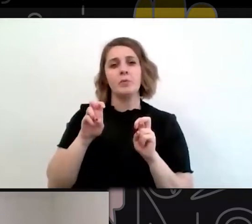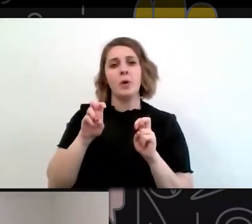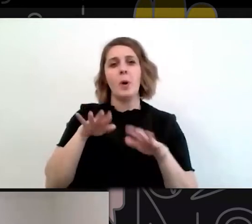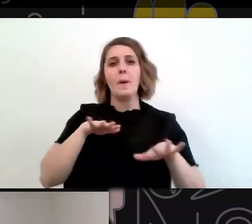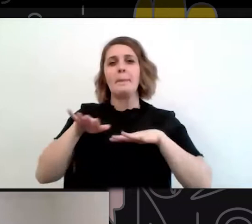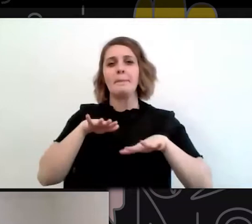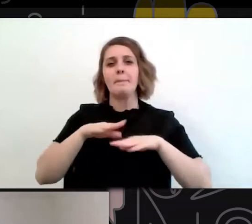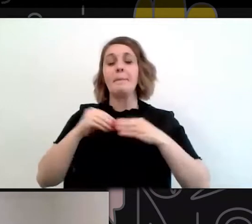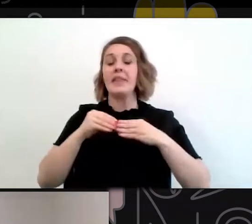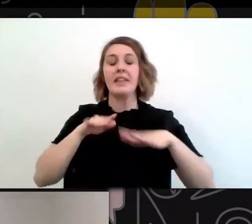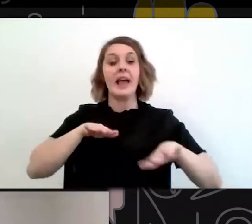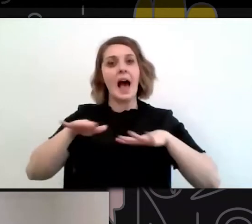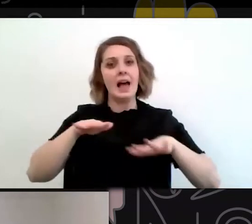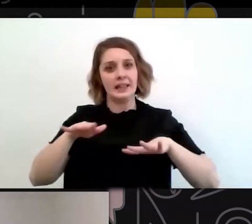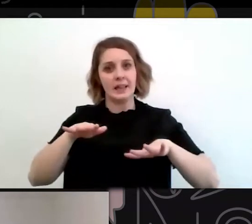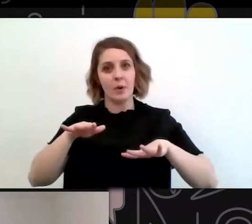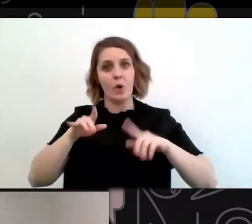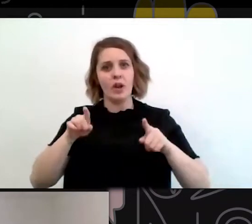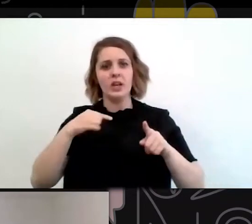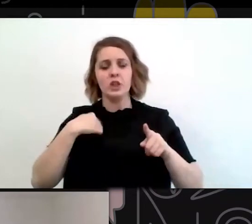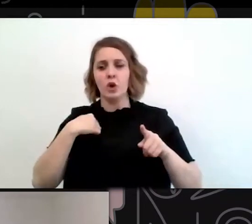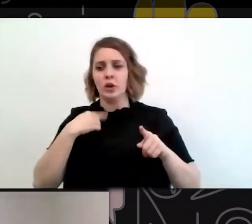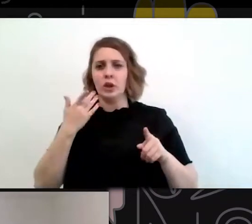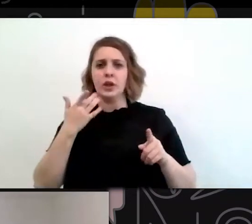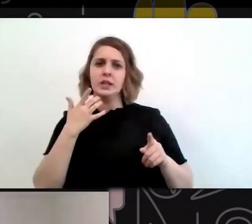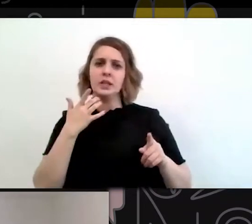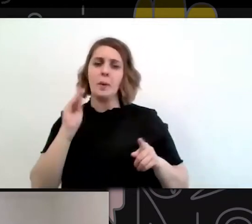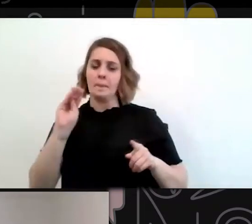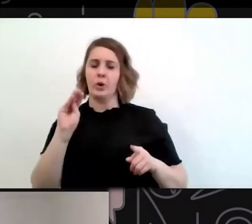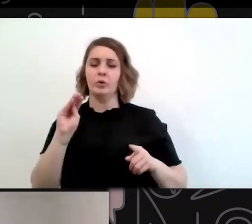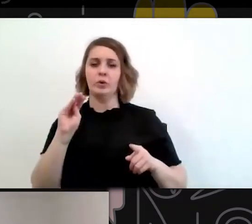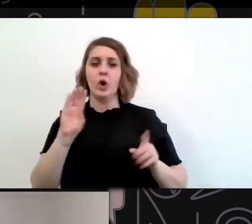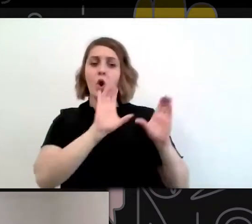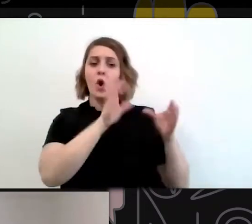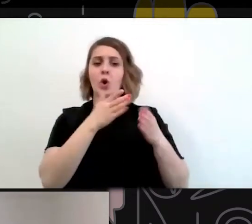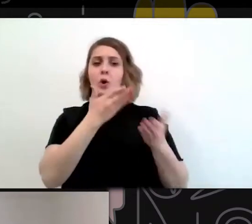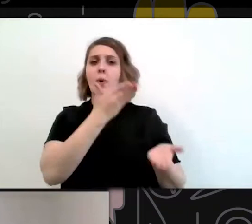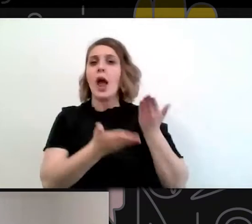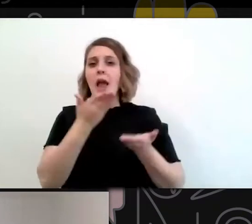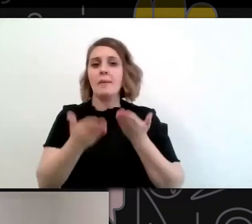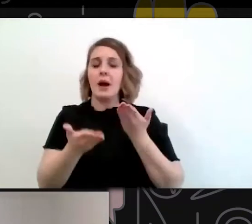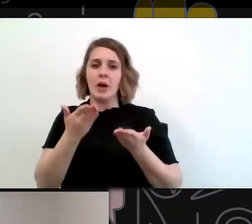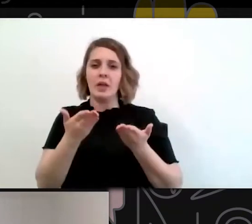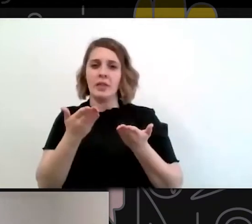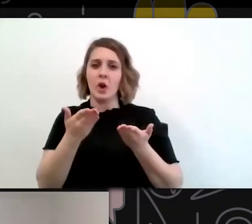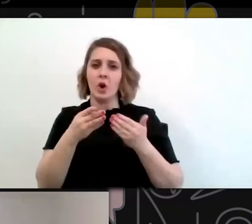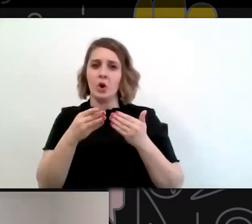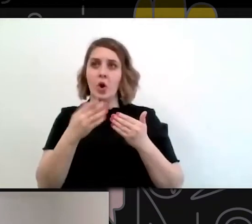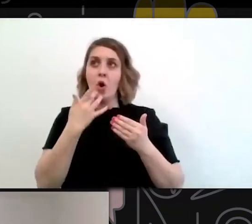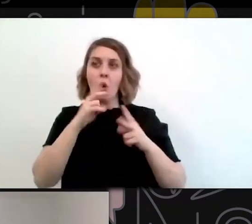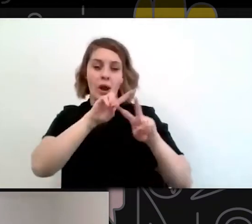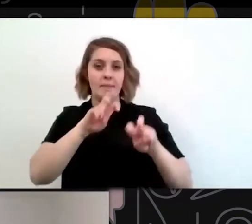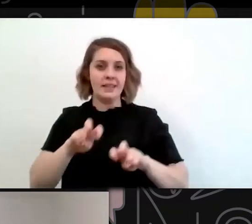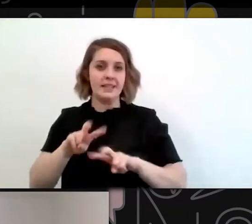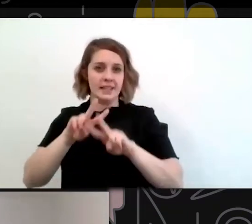activo. ¿Cómo se incorpora al paciente en estos grupos de evaluación o investigación, de